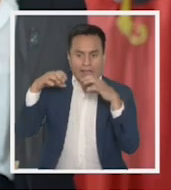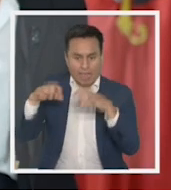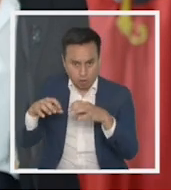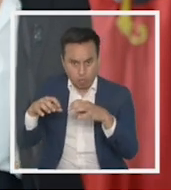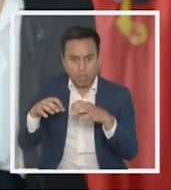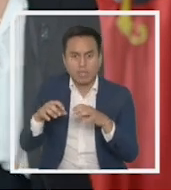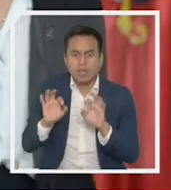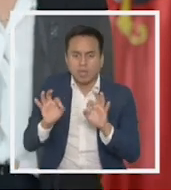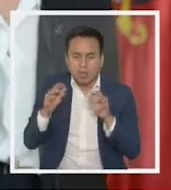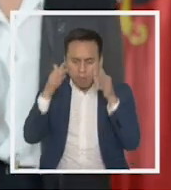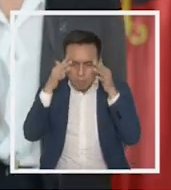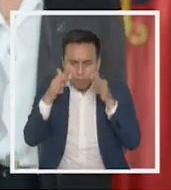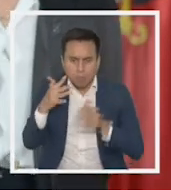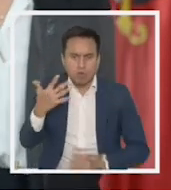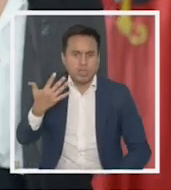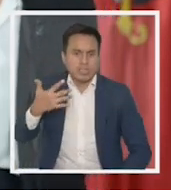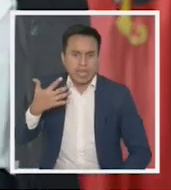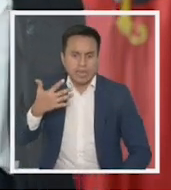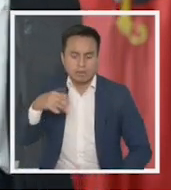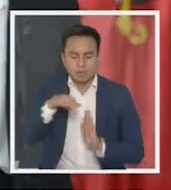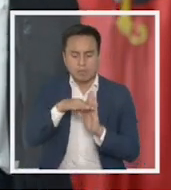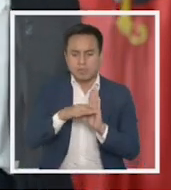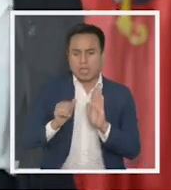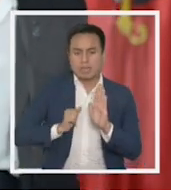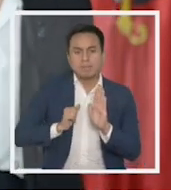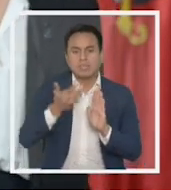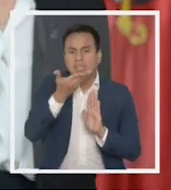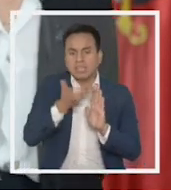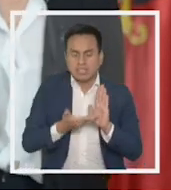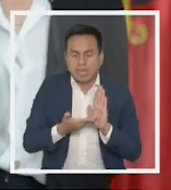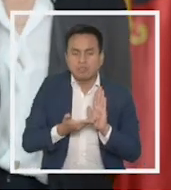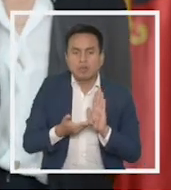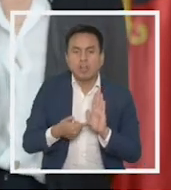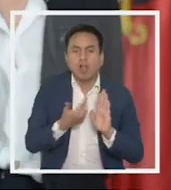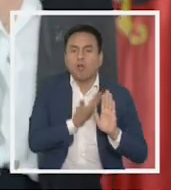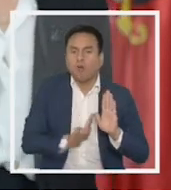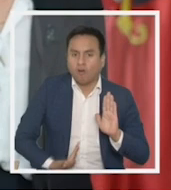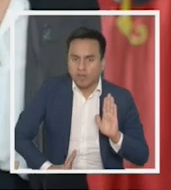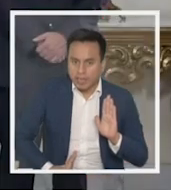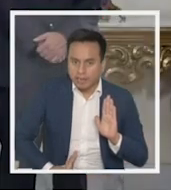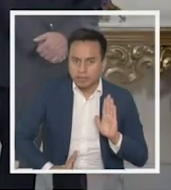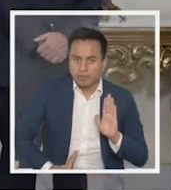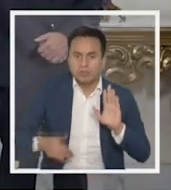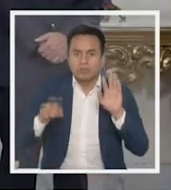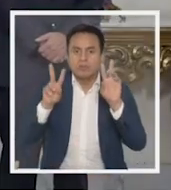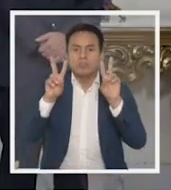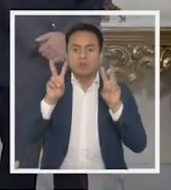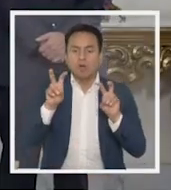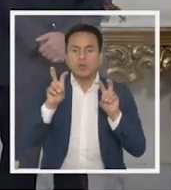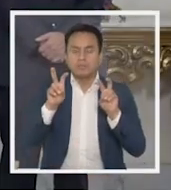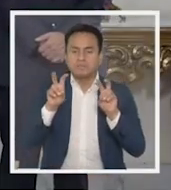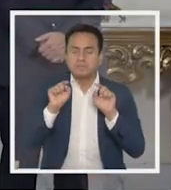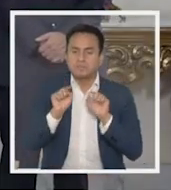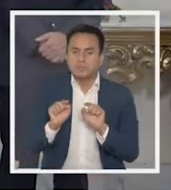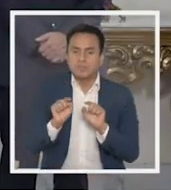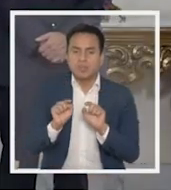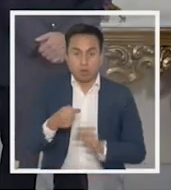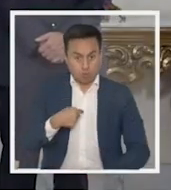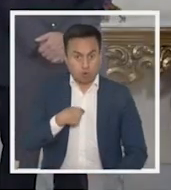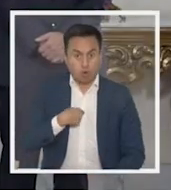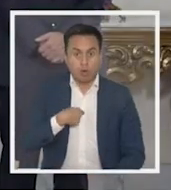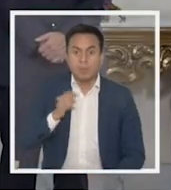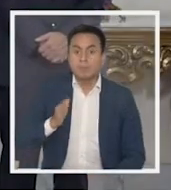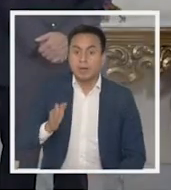que ha tomado el gobierno, sobre lo cual estaré permanentemente encima y recibiendo